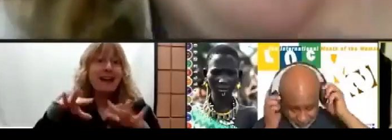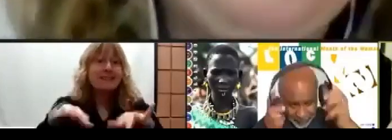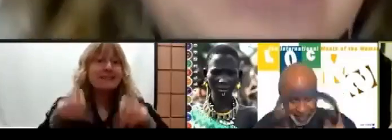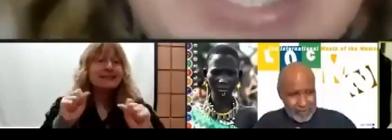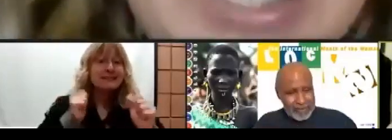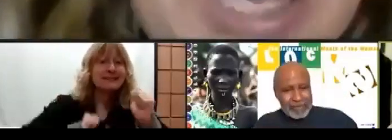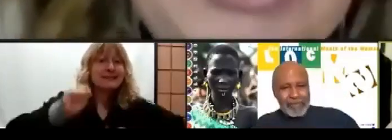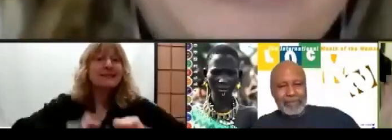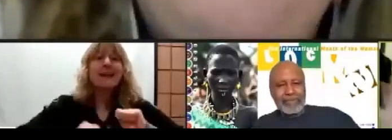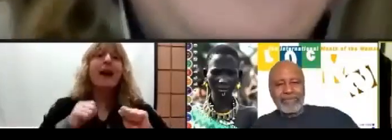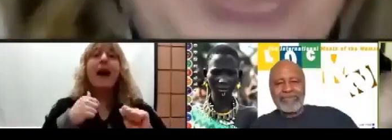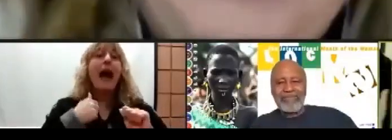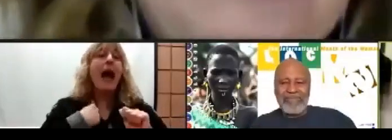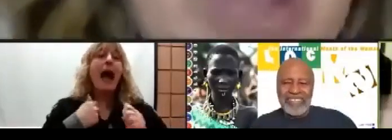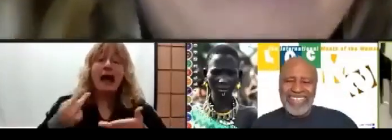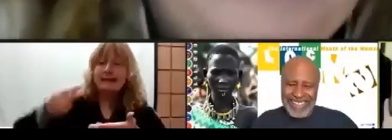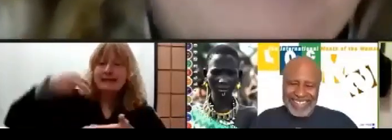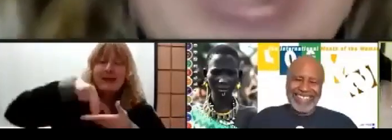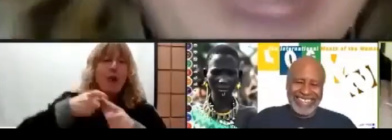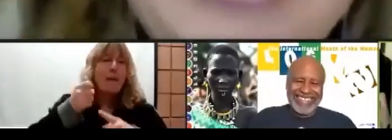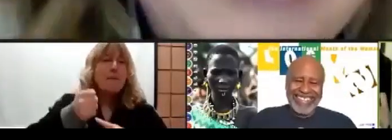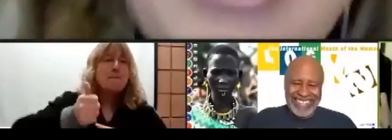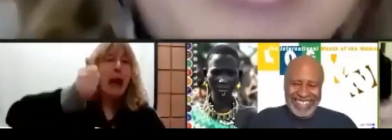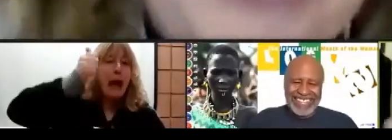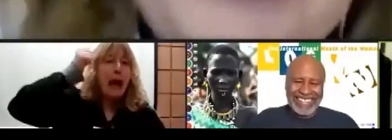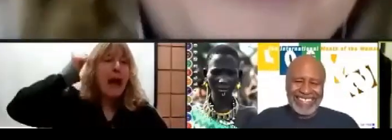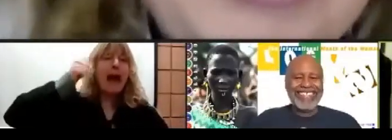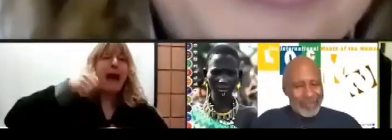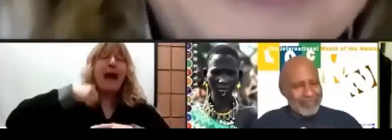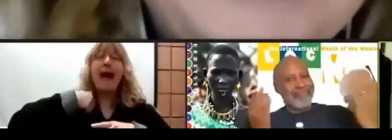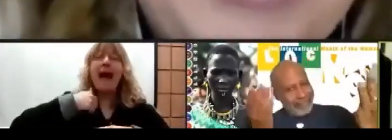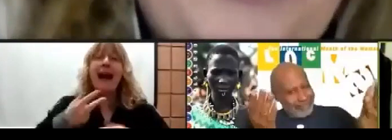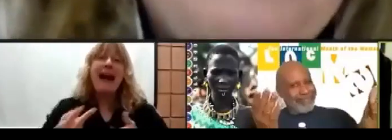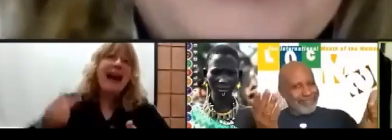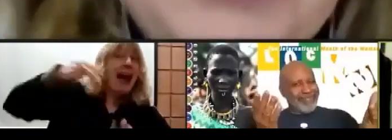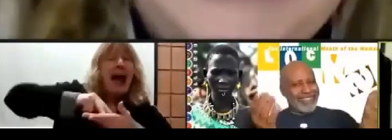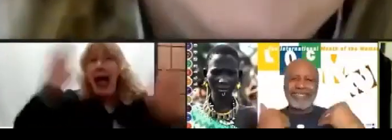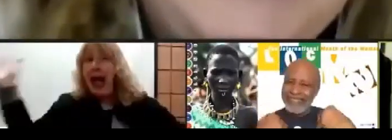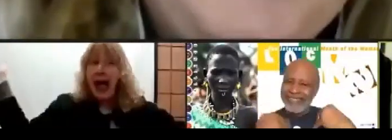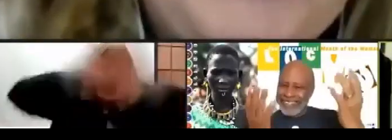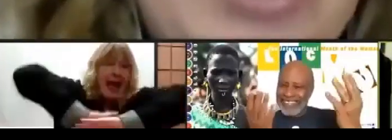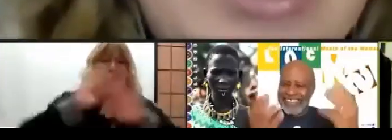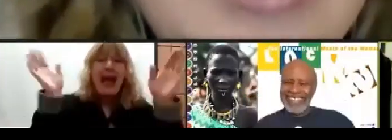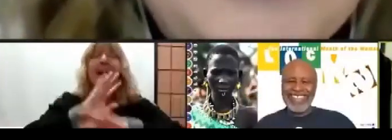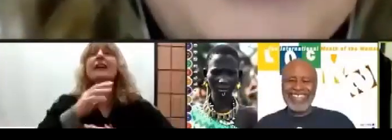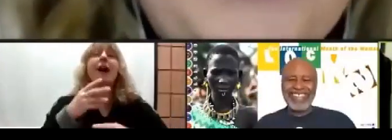y cuando tienes tus hijos propios ya empiezas a entender y reconoces esto absolutamente